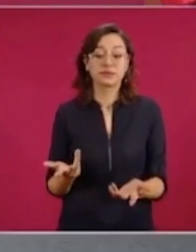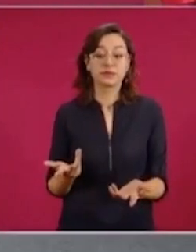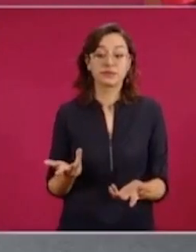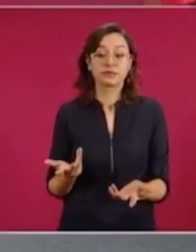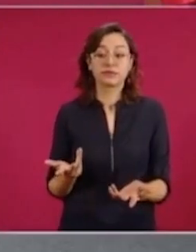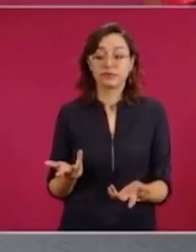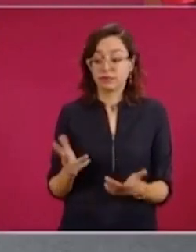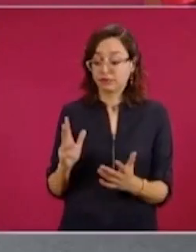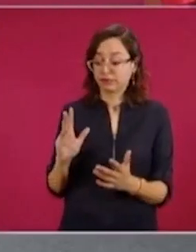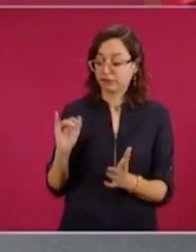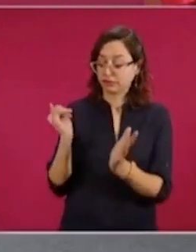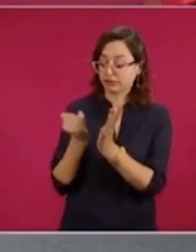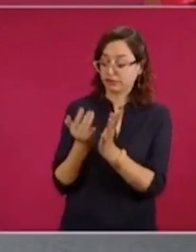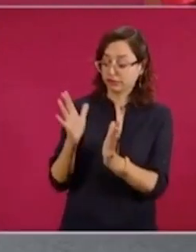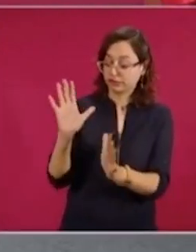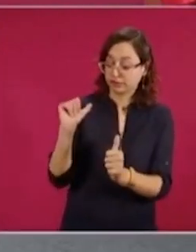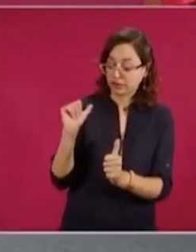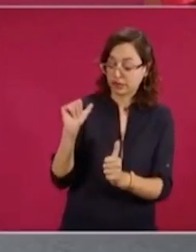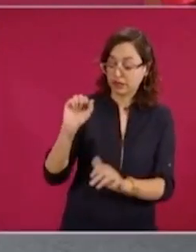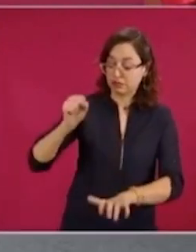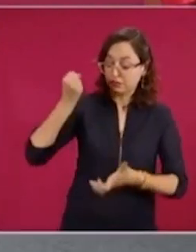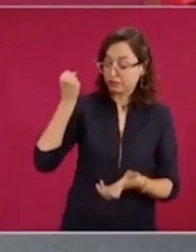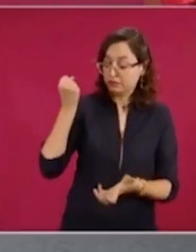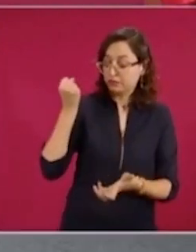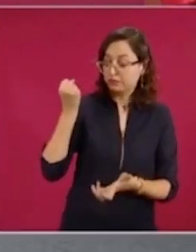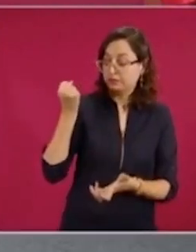al 70% de los hogares,